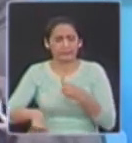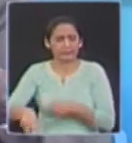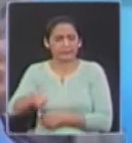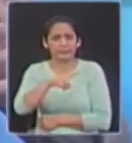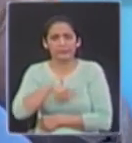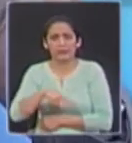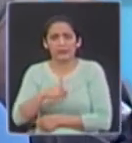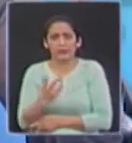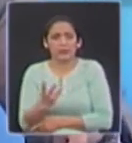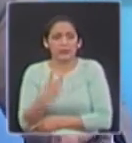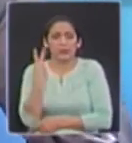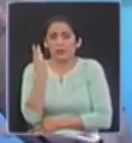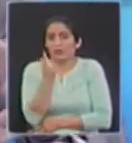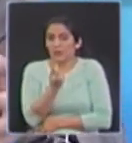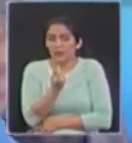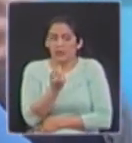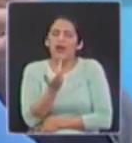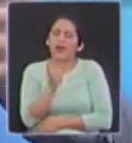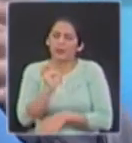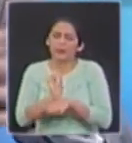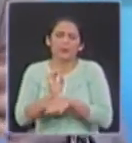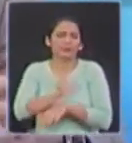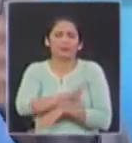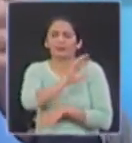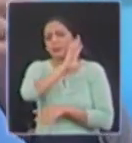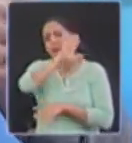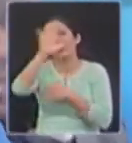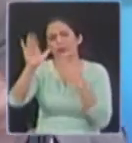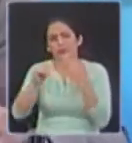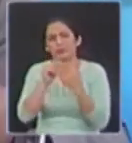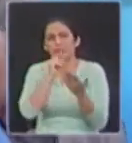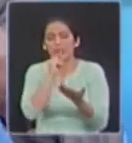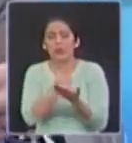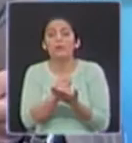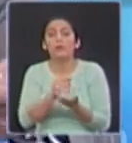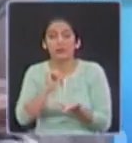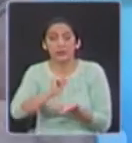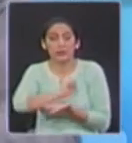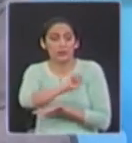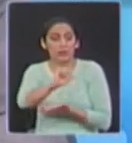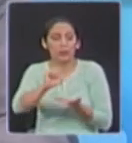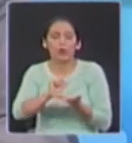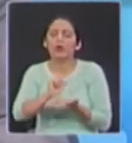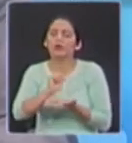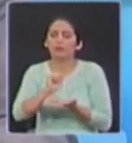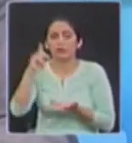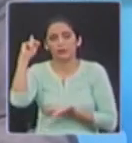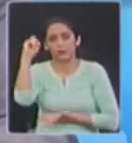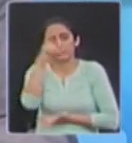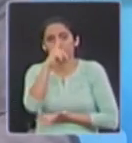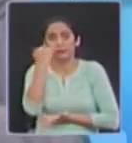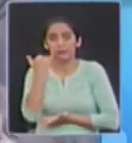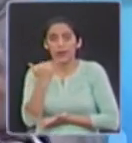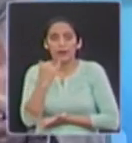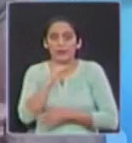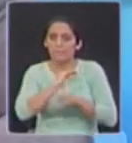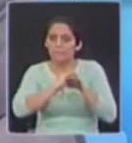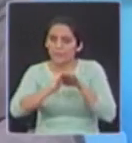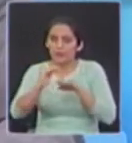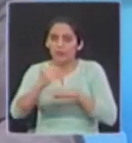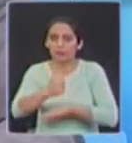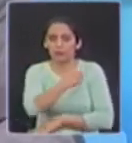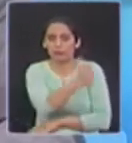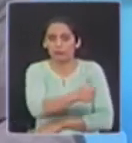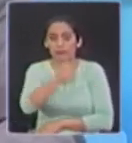problemas macroeconómicos de todo el país, hay problemas de la SUAY que se deben solucionar. Y para eso requerimos y hemos hecho una invitación a ambos candidatos